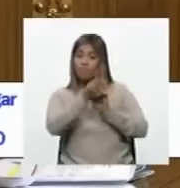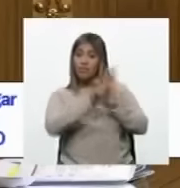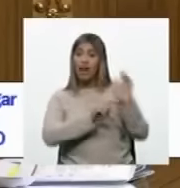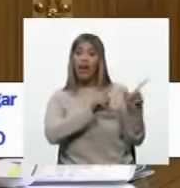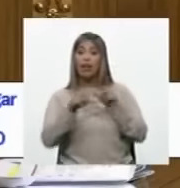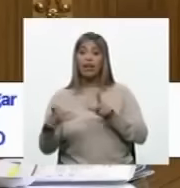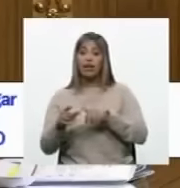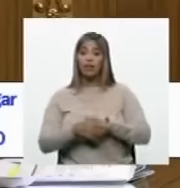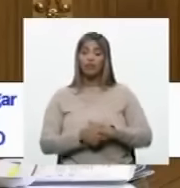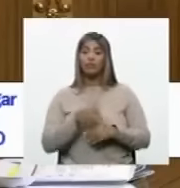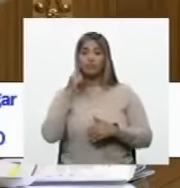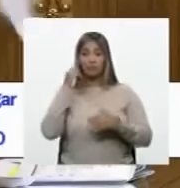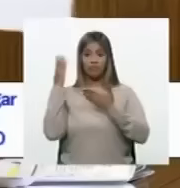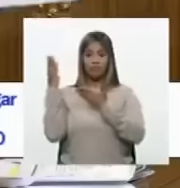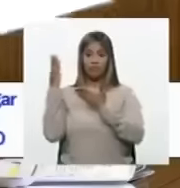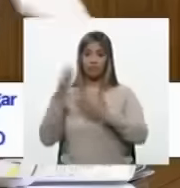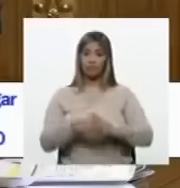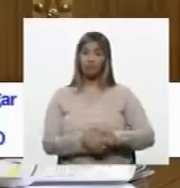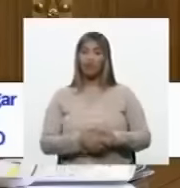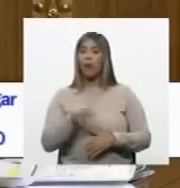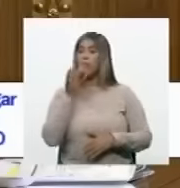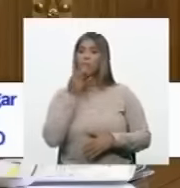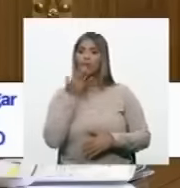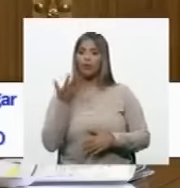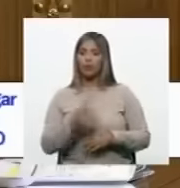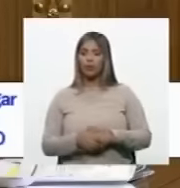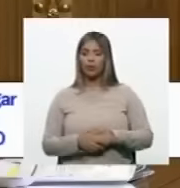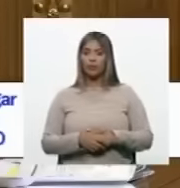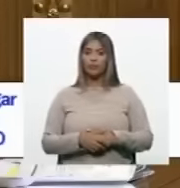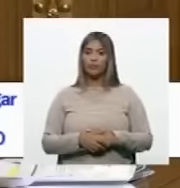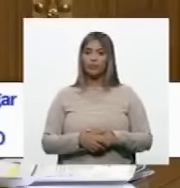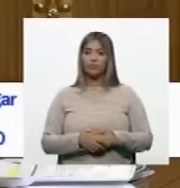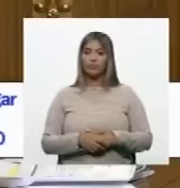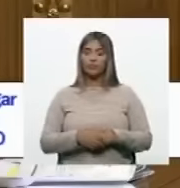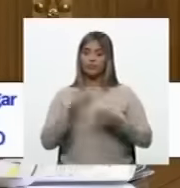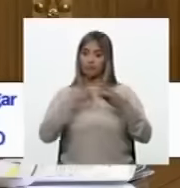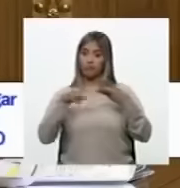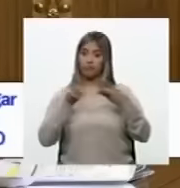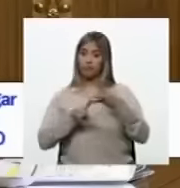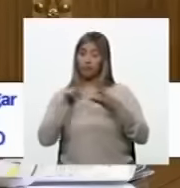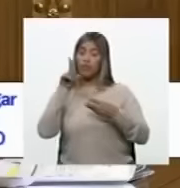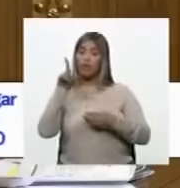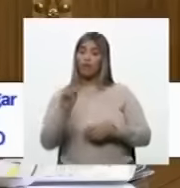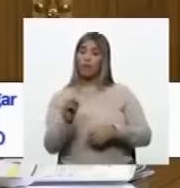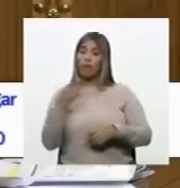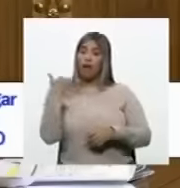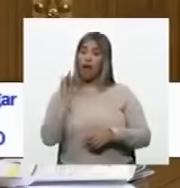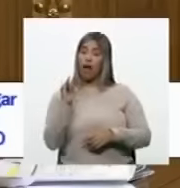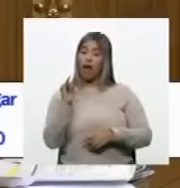Fundación I Love Venezuela, Carmen Chumaceiro, por ejemplo, está aquí. Aquí hay una